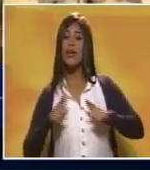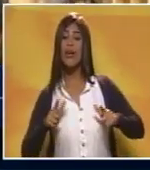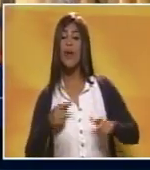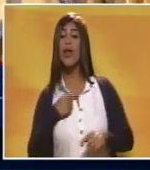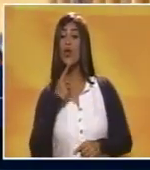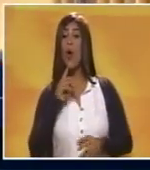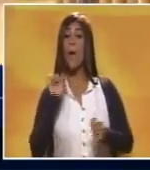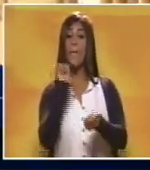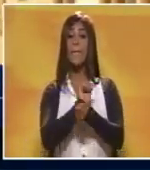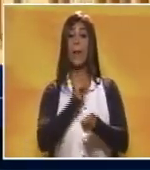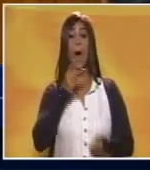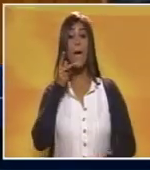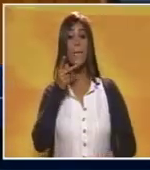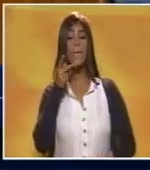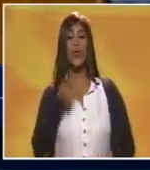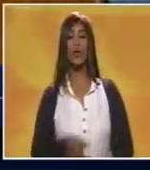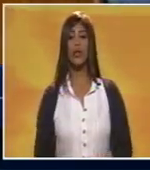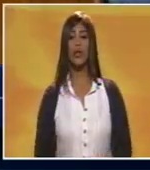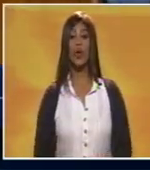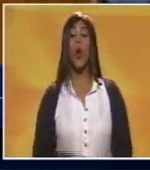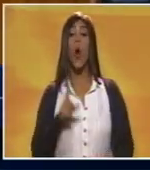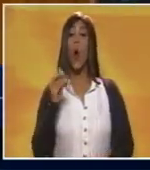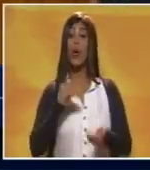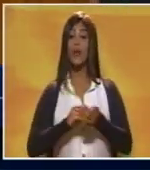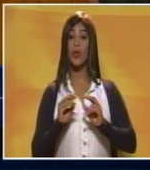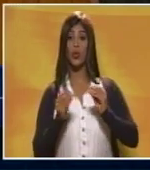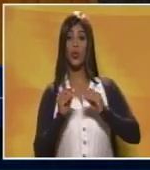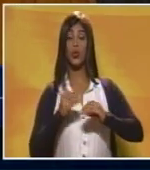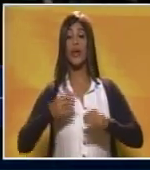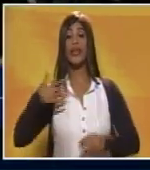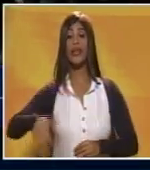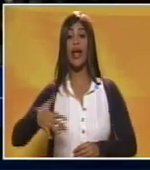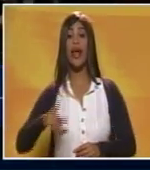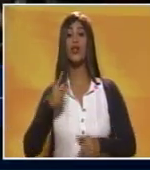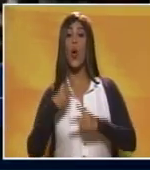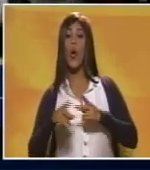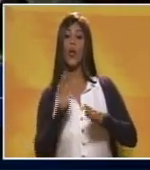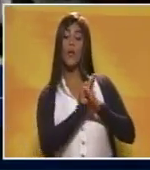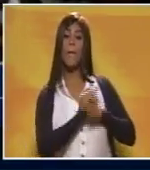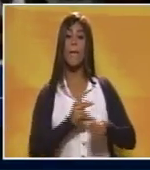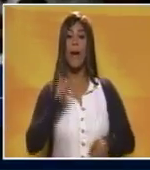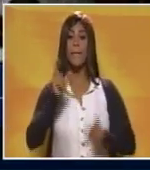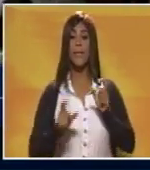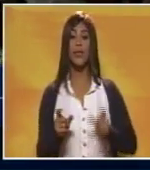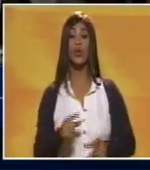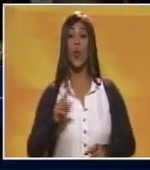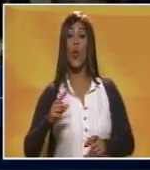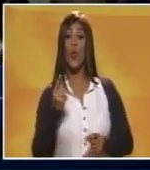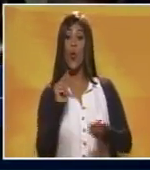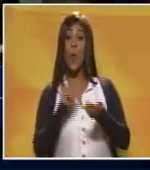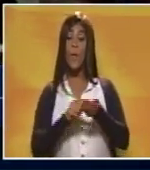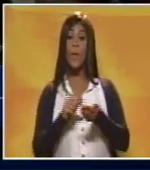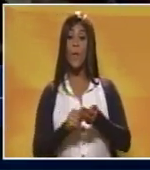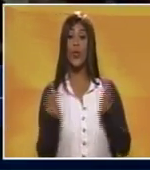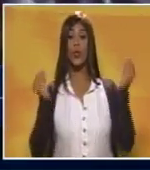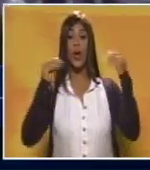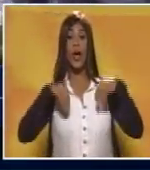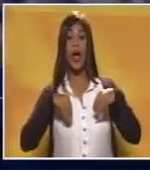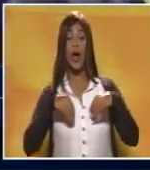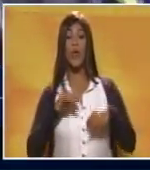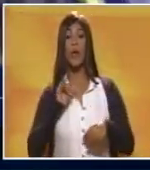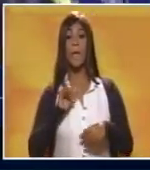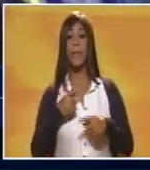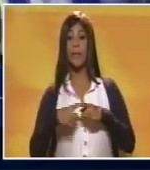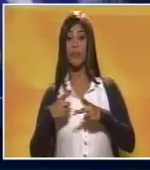los denominados presos políticos y el restablecimiento de los derechos y garantías ciudadanas. Estos fueron uno de los puntos acordados por